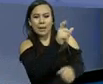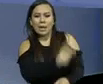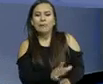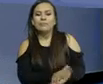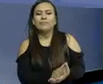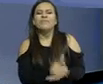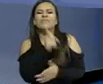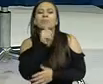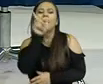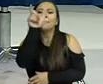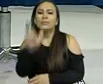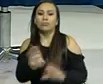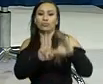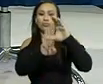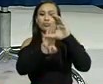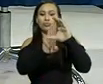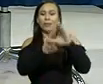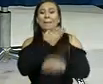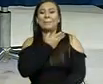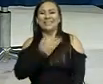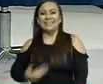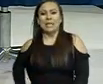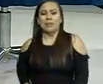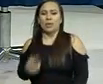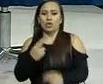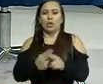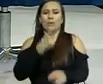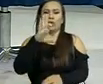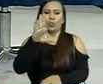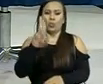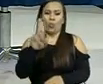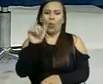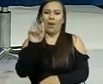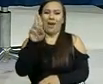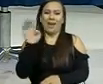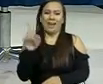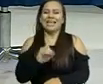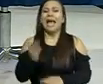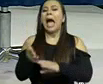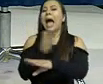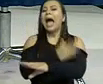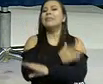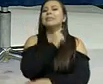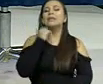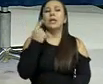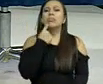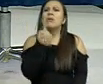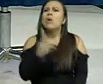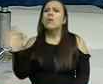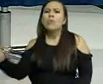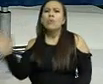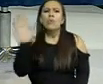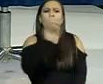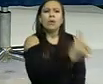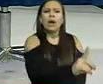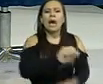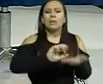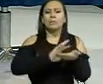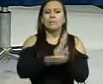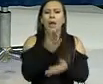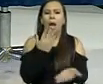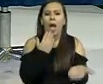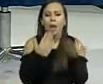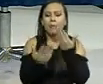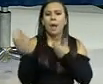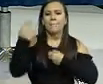titular del consejo de participación ciudadana y control social carlos suárez ha señalado que acudirá este día miércoles a la asamblea para comparecer ante la comisión legislativa